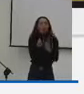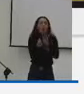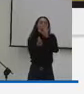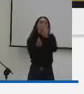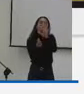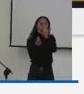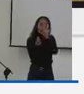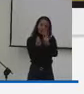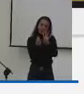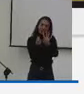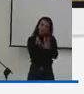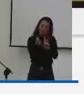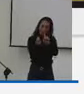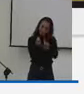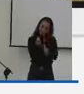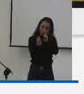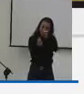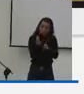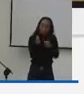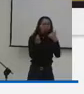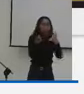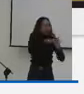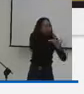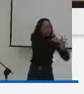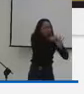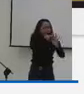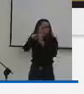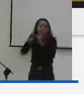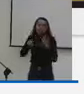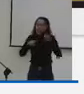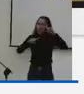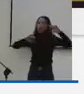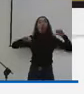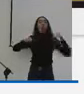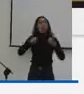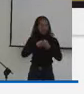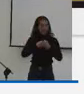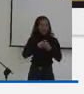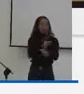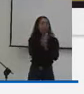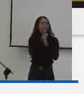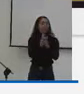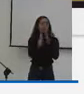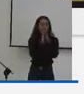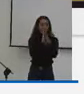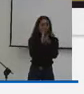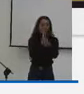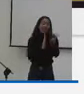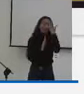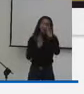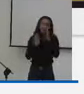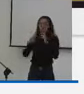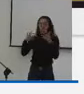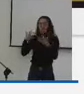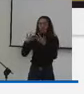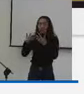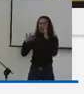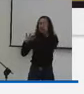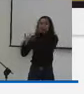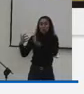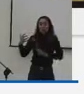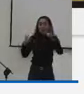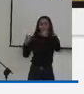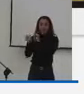departamentos de nuestro país. A su vez, desde la dirección de recursos y herramientas del Sistema Nacional del Deporte, hemos venido